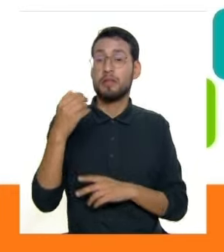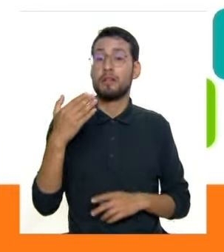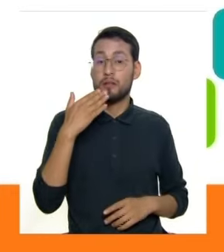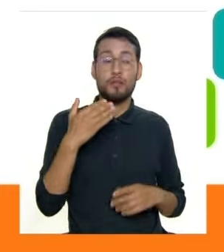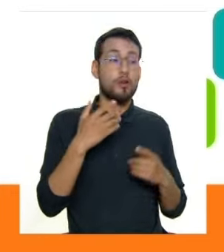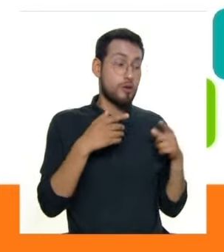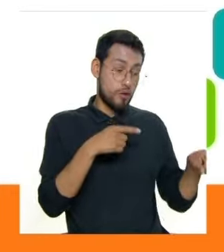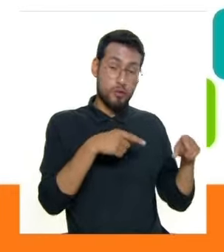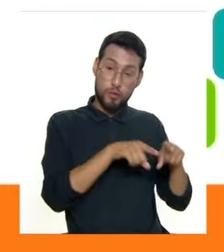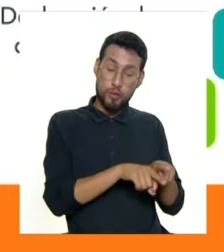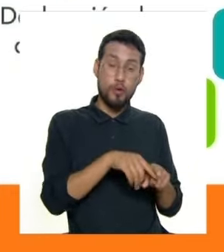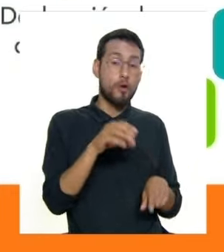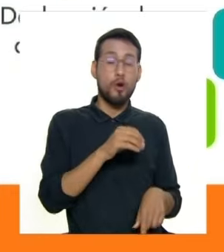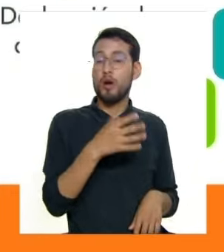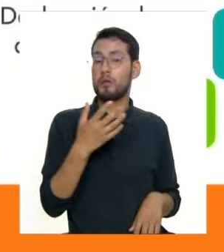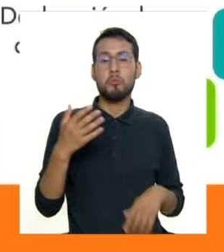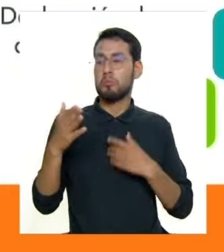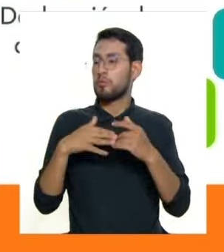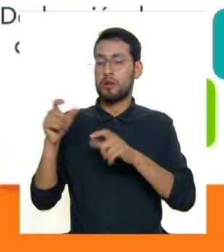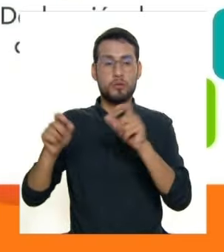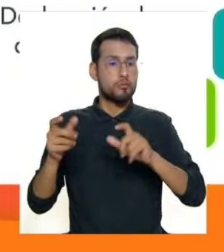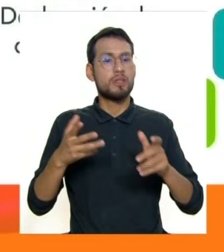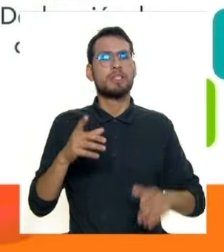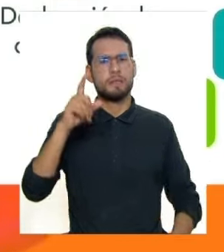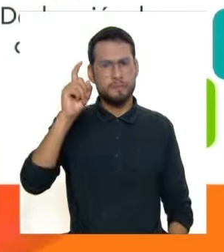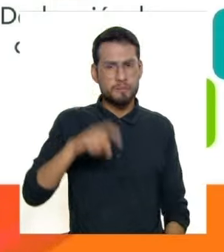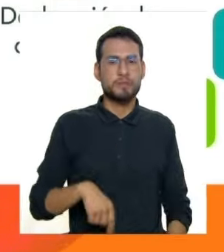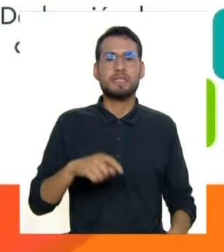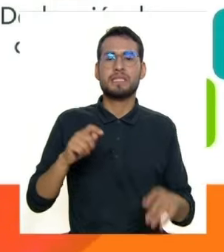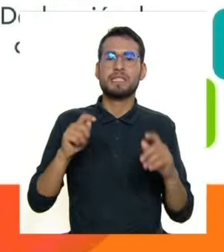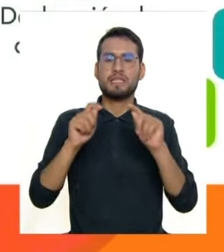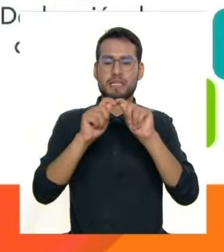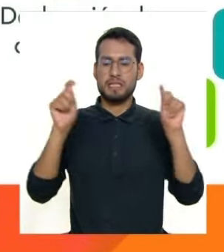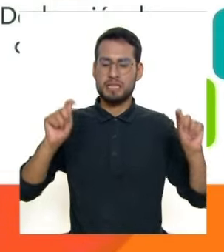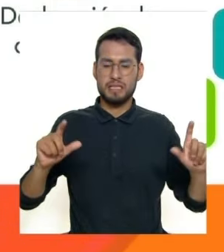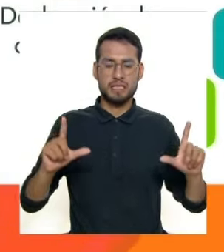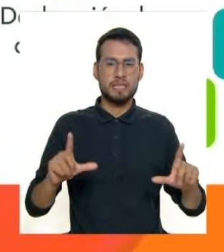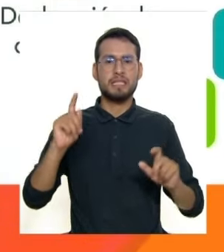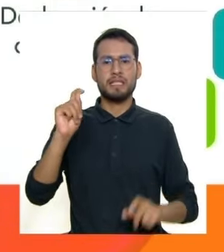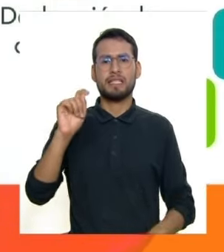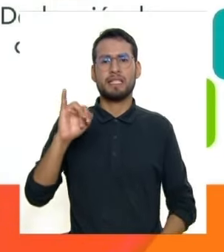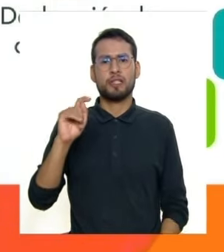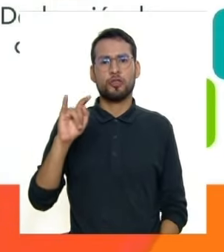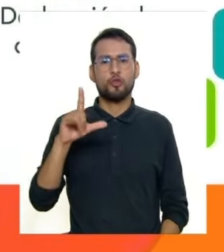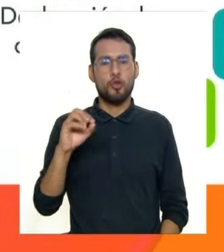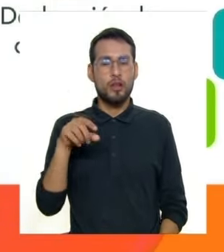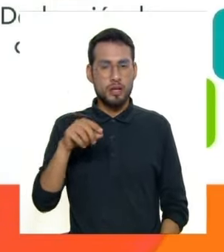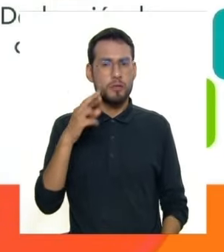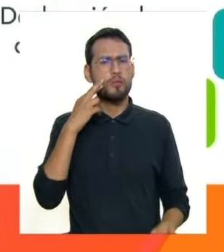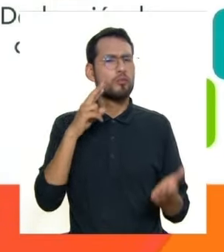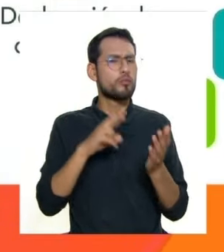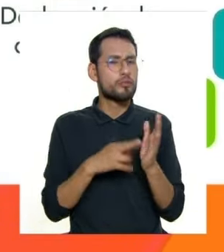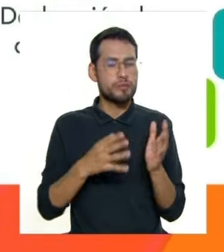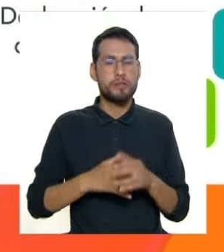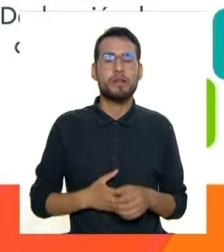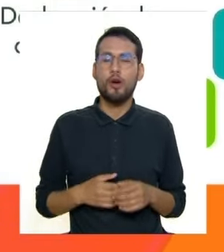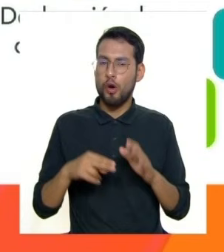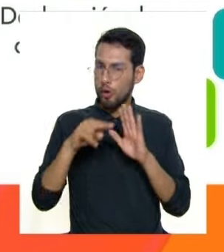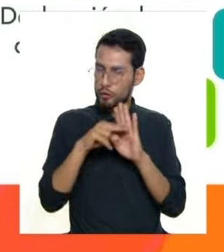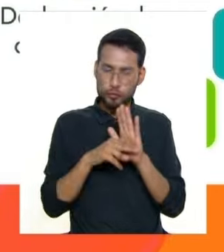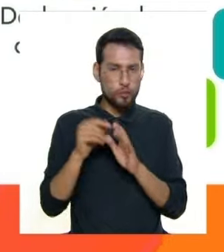otro conviviente o ante terceros, es necesario un título. Y ese título es justamente el reconocimiento vía